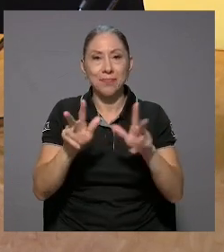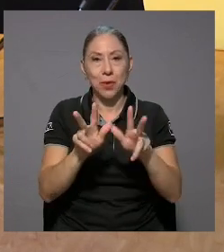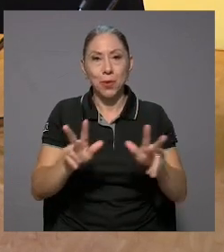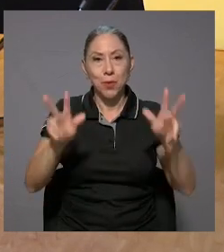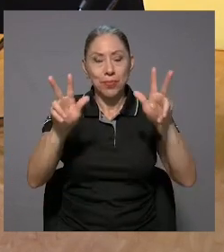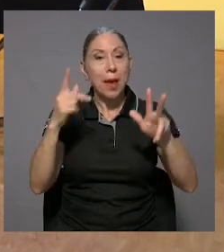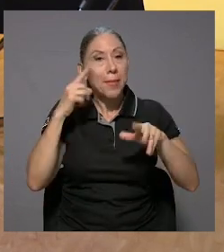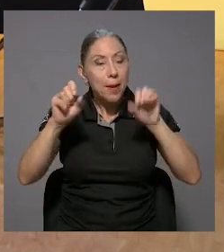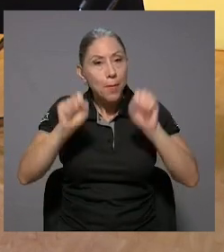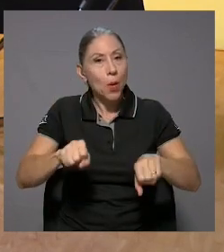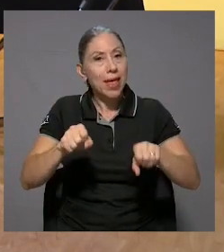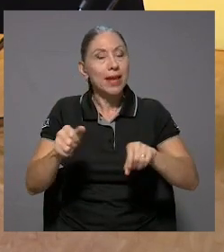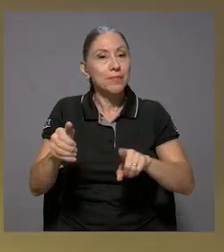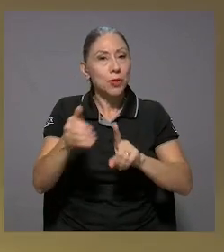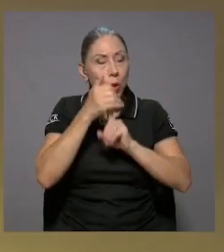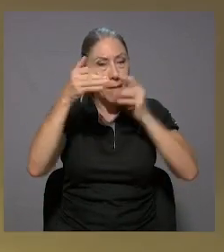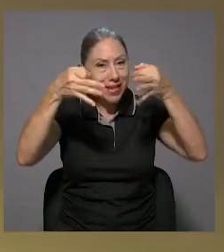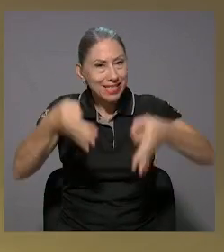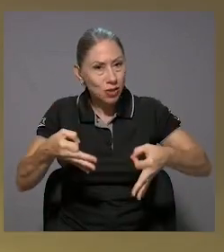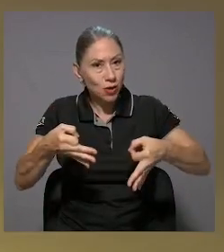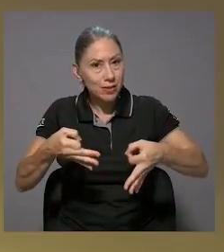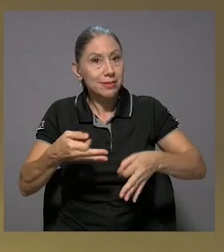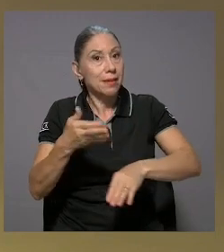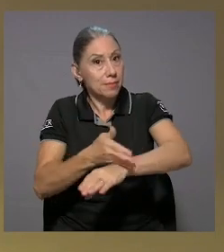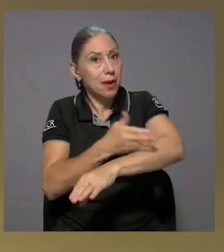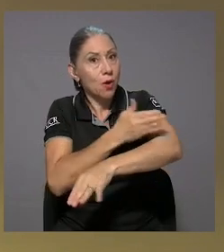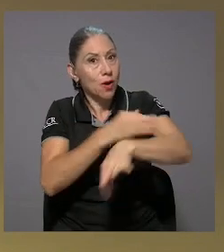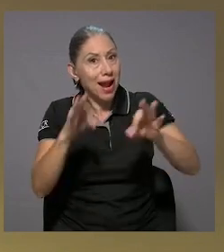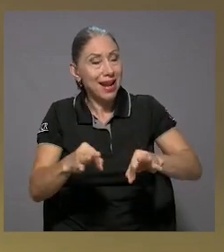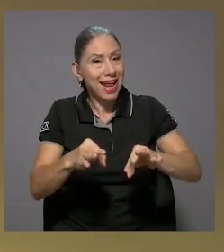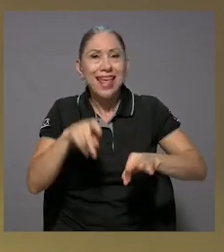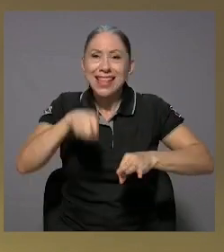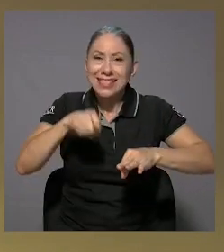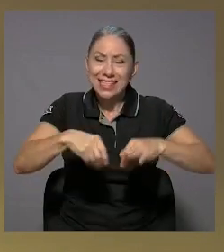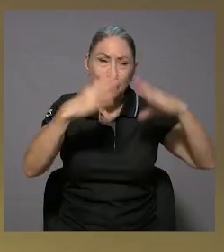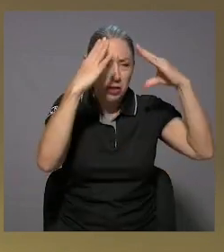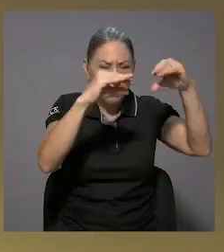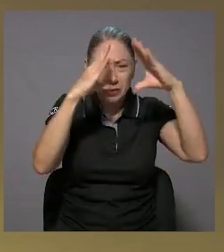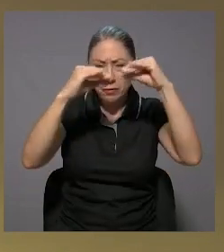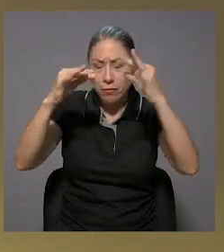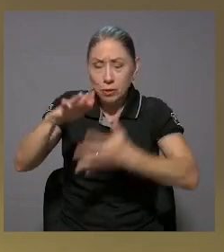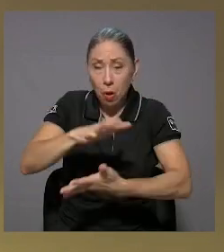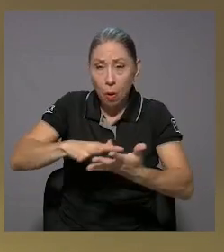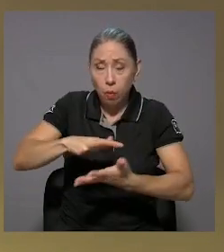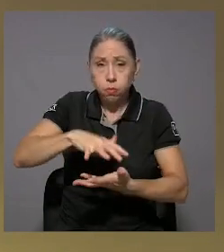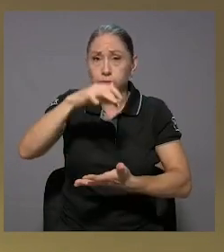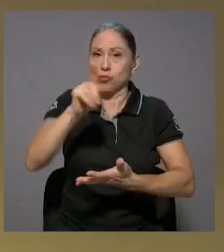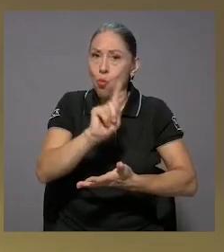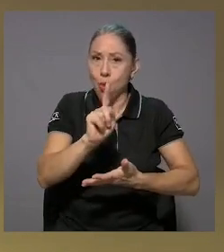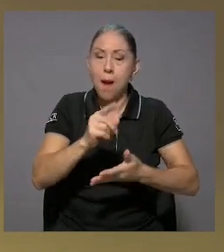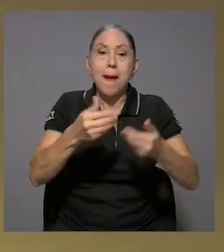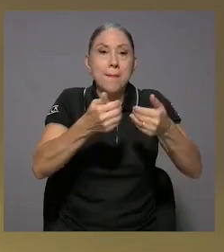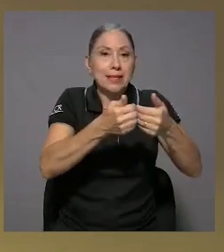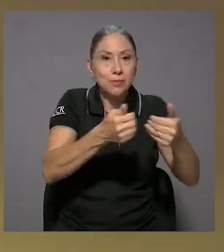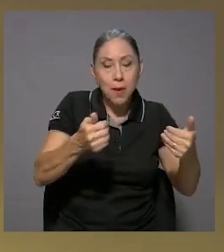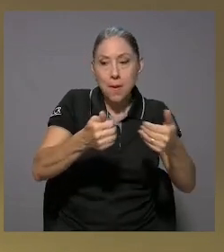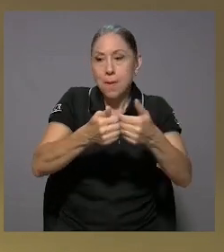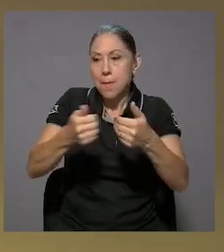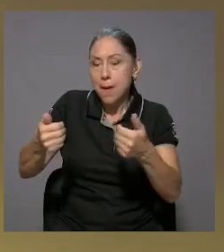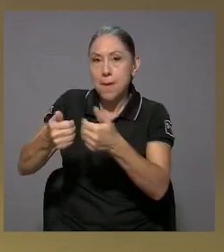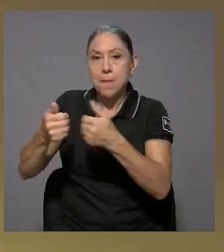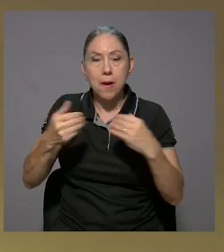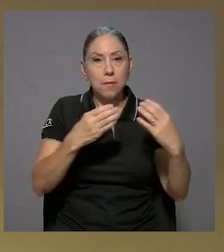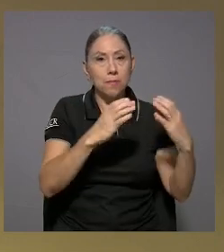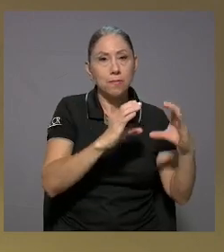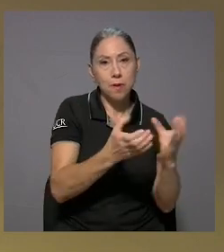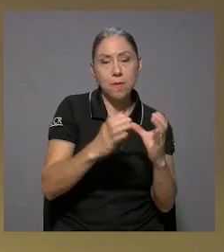toma de decisiones, poder mejorar, poder monitorear indicadores, necesitamos la información lo más desagregada posible. Es decir, geográficamente,